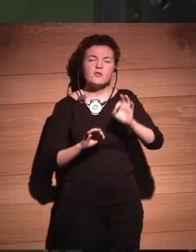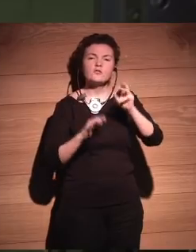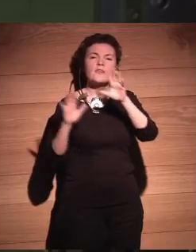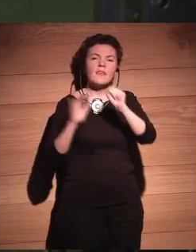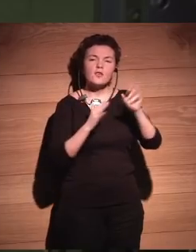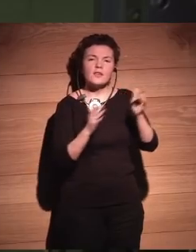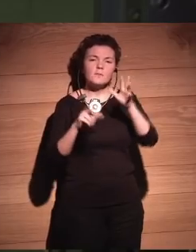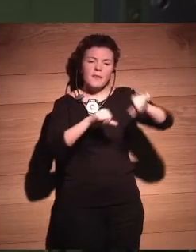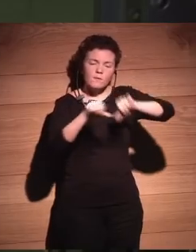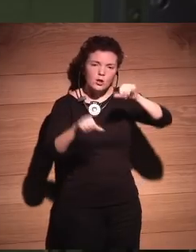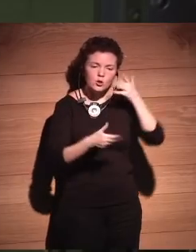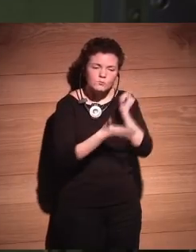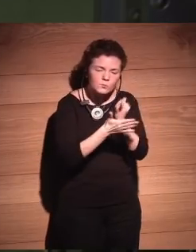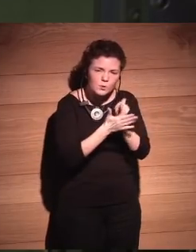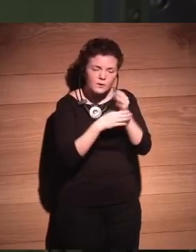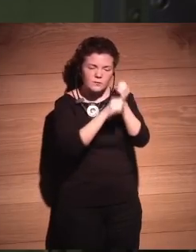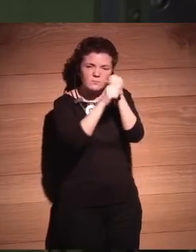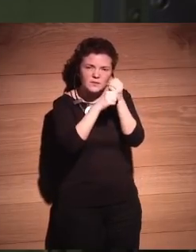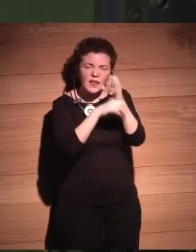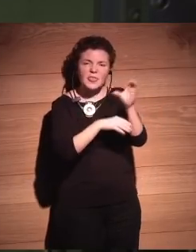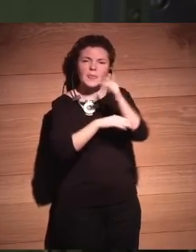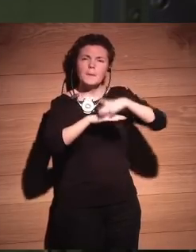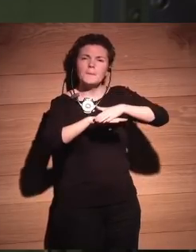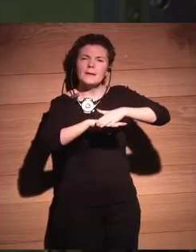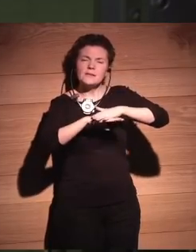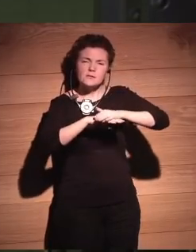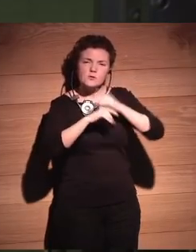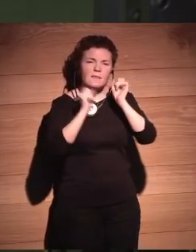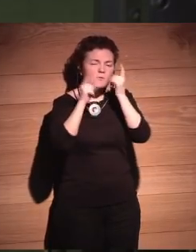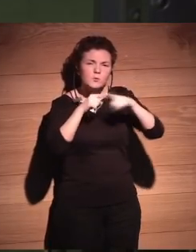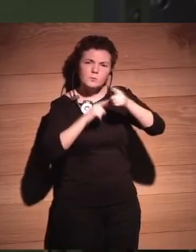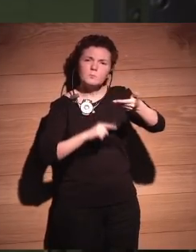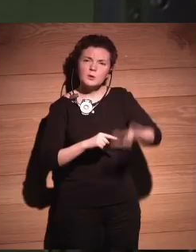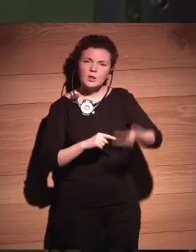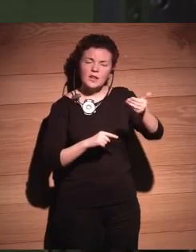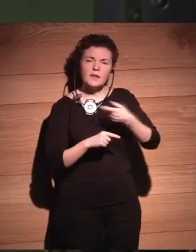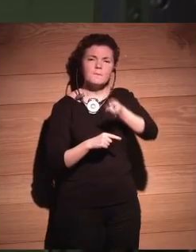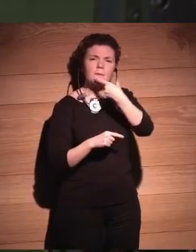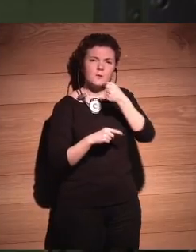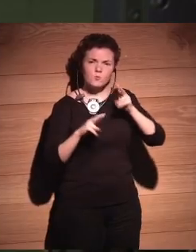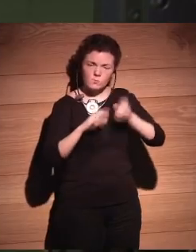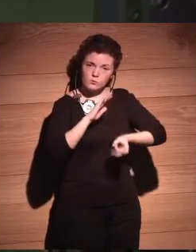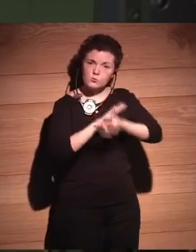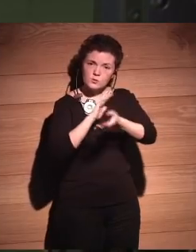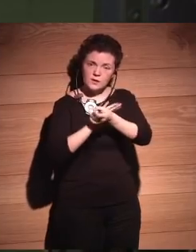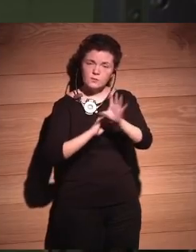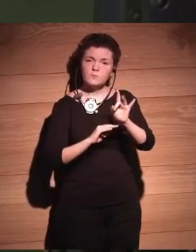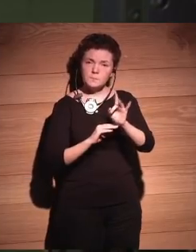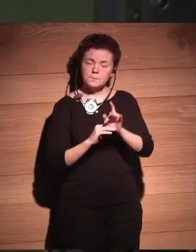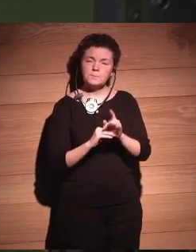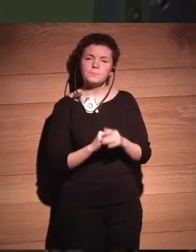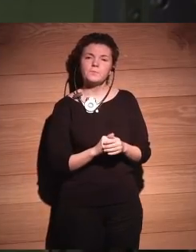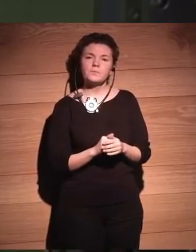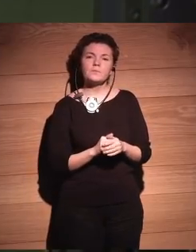laboratorios, con las probetas, en ciencia básica se han hecho descubrimientos muy importantes, nuevos fármacos han surgido